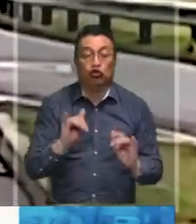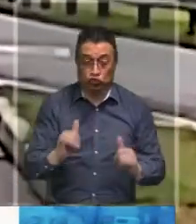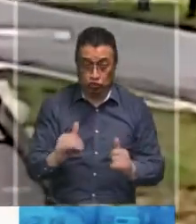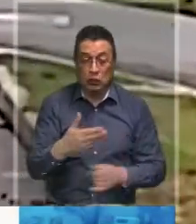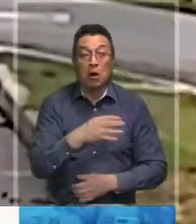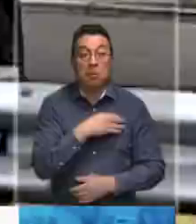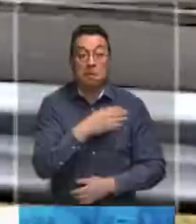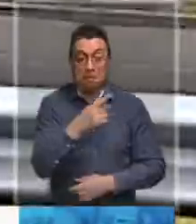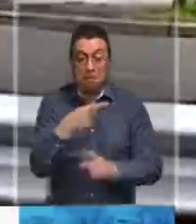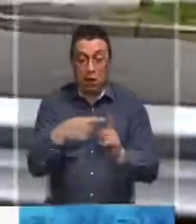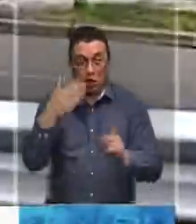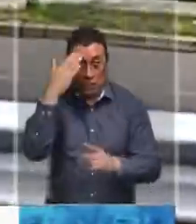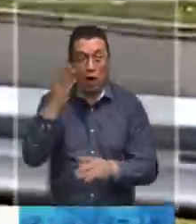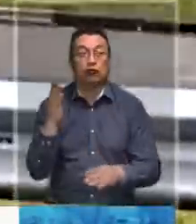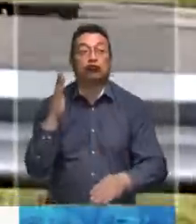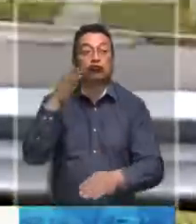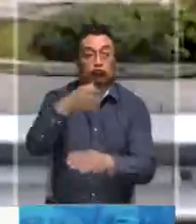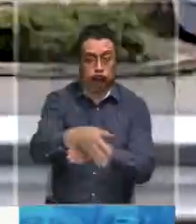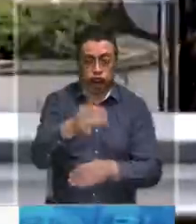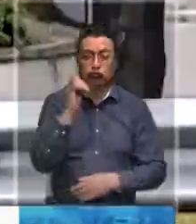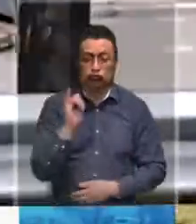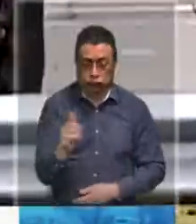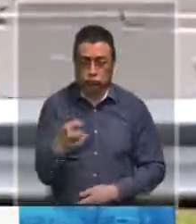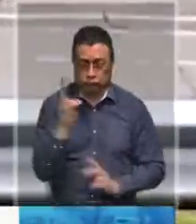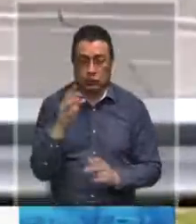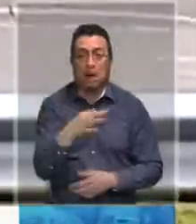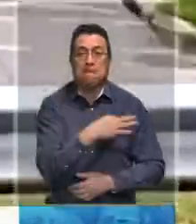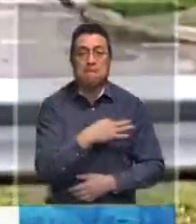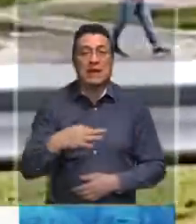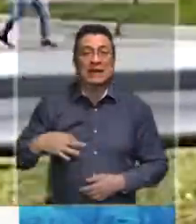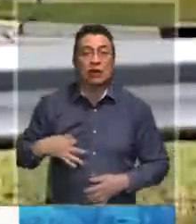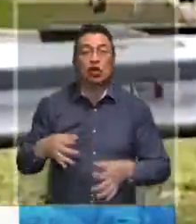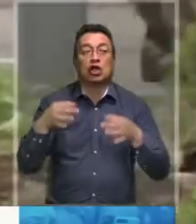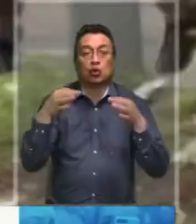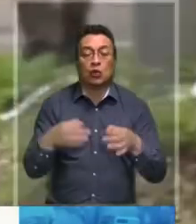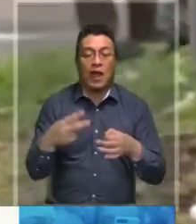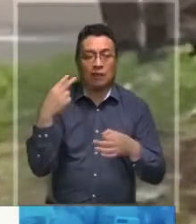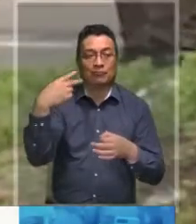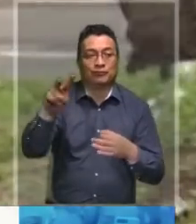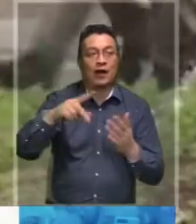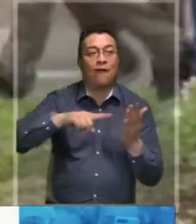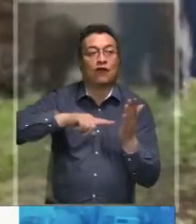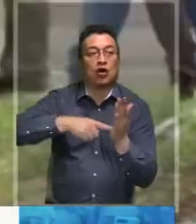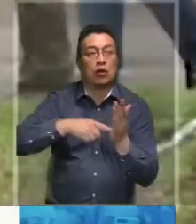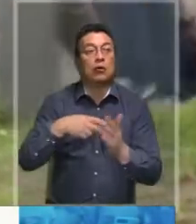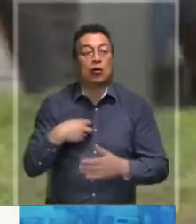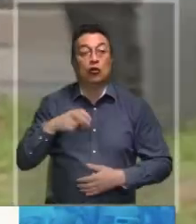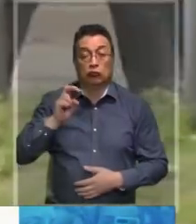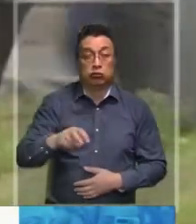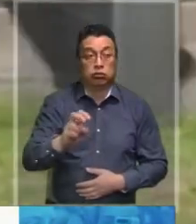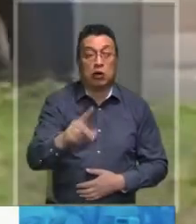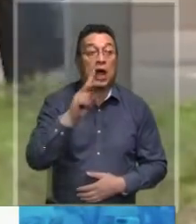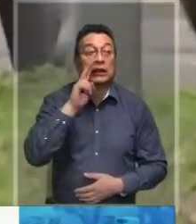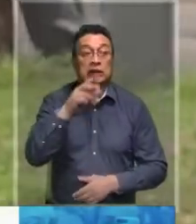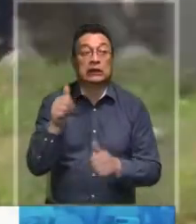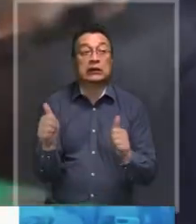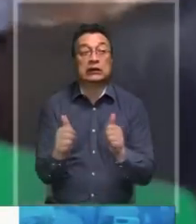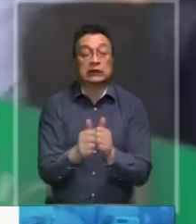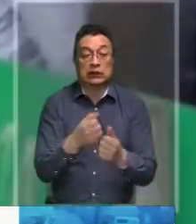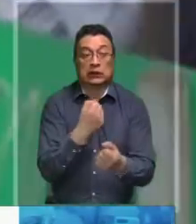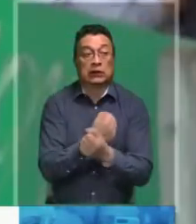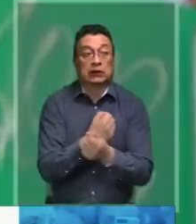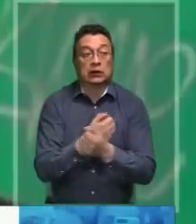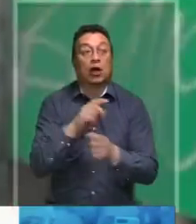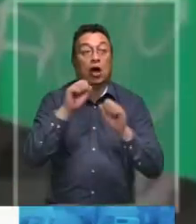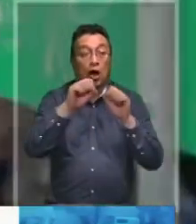y en helicóptero, Sergio Berni, el ministro de Seguridad de la provincia de Buenos Aires, caminó sin escolta policial hasta donde se encontraban